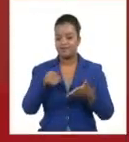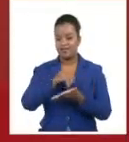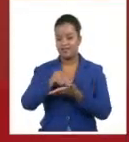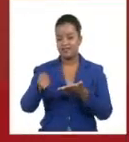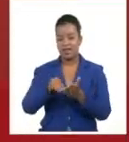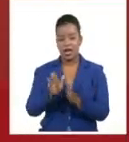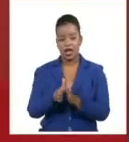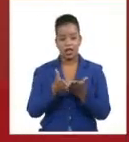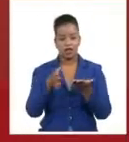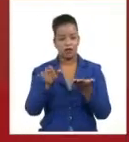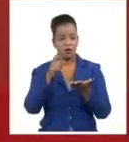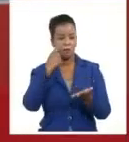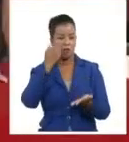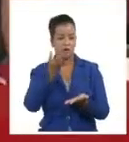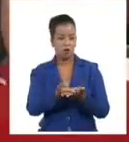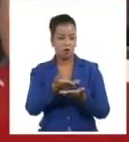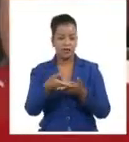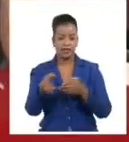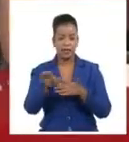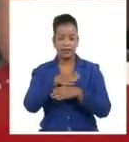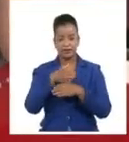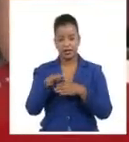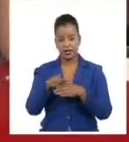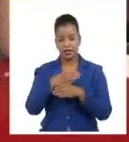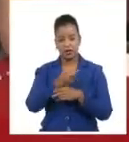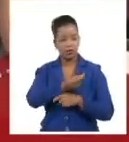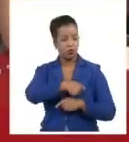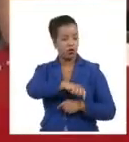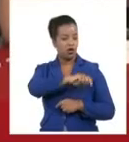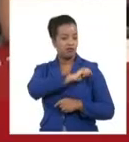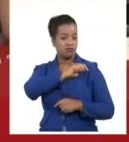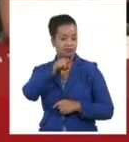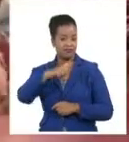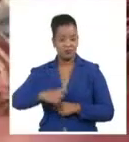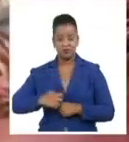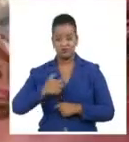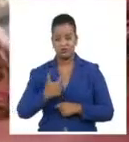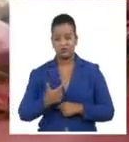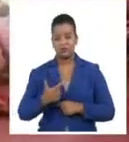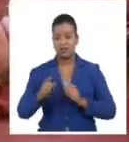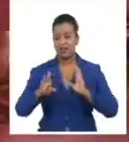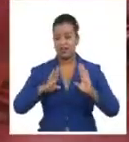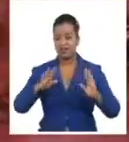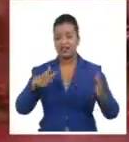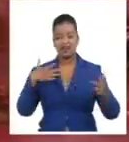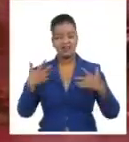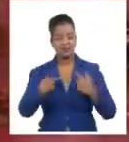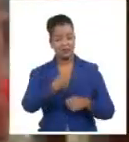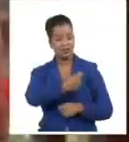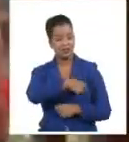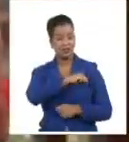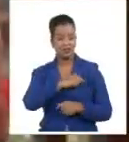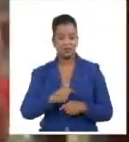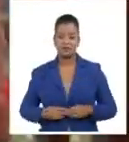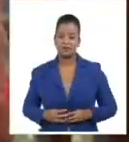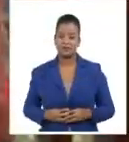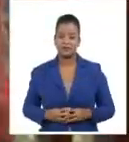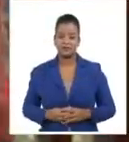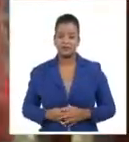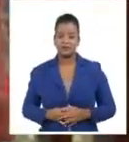las propuestas a los principales consejos populares. El suceso cultural dinamiza la vida en el oriente del país.